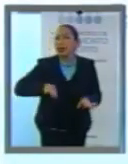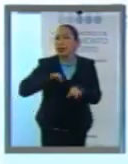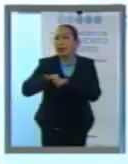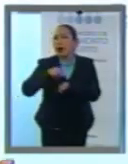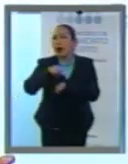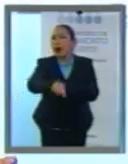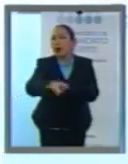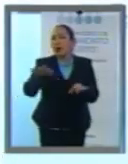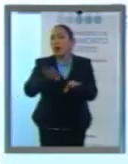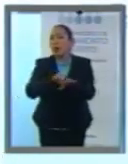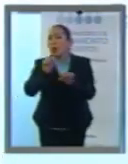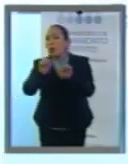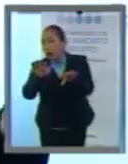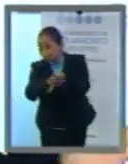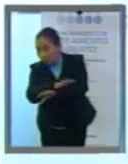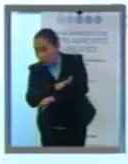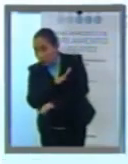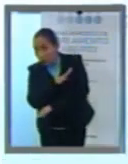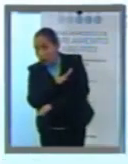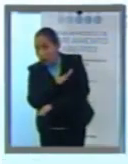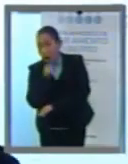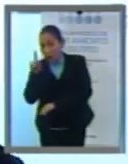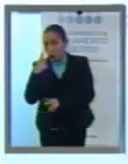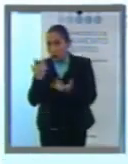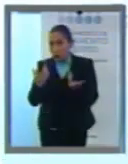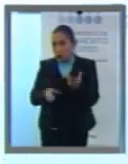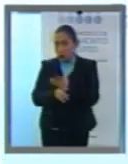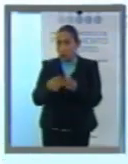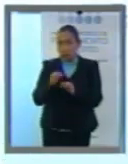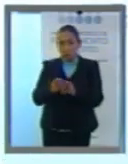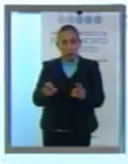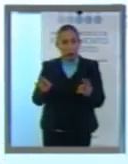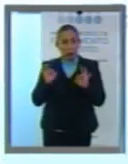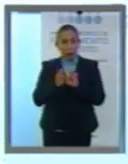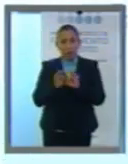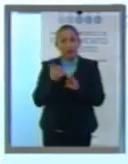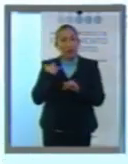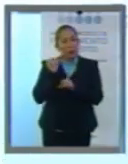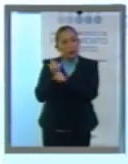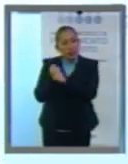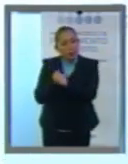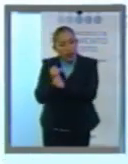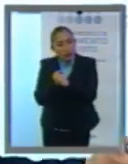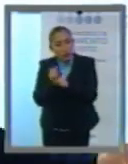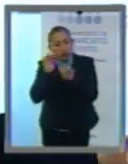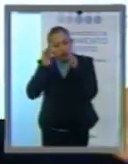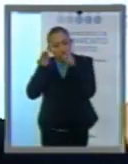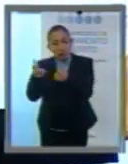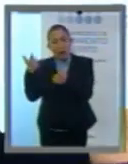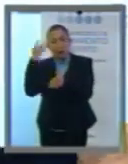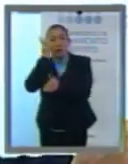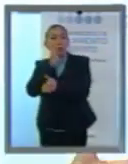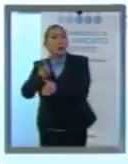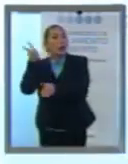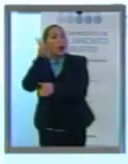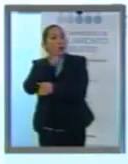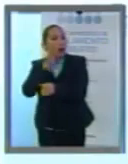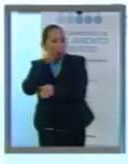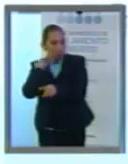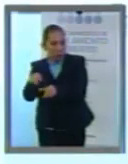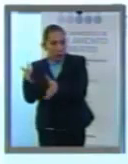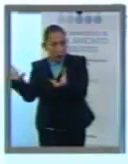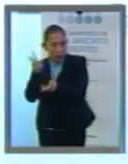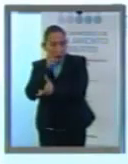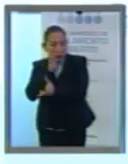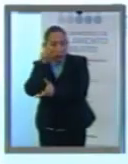ese comportamiento. Hay una corriente muy amplia académica en este tipo de estudios que se dedica a hacer experimentos prácticamente